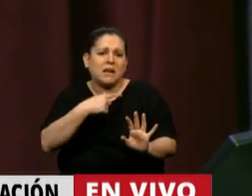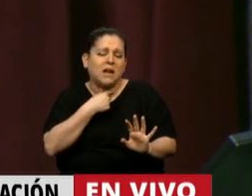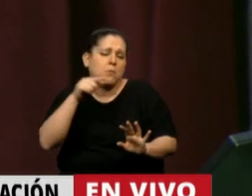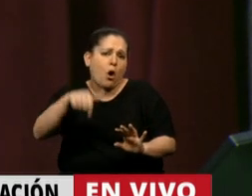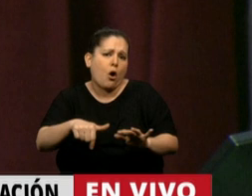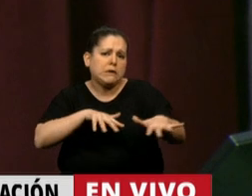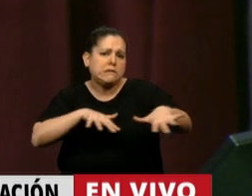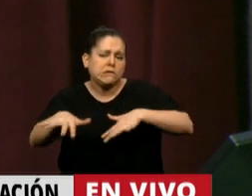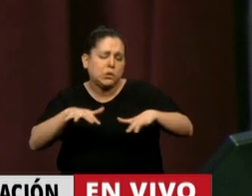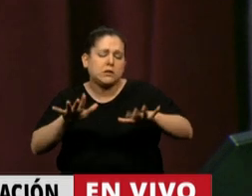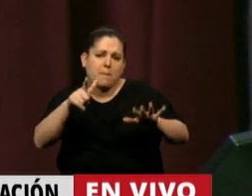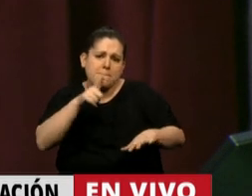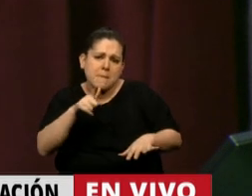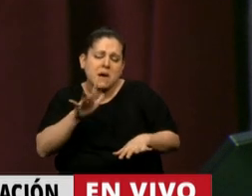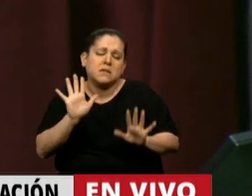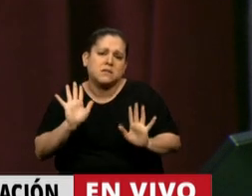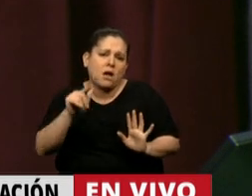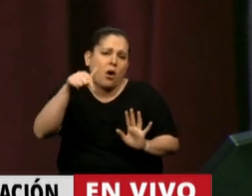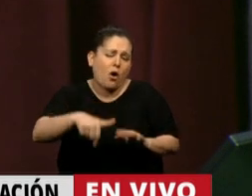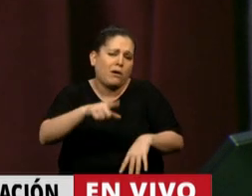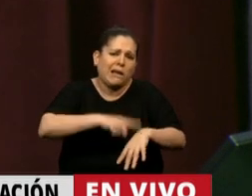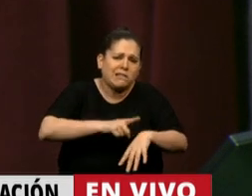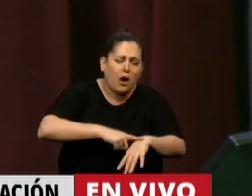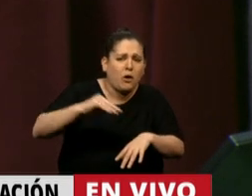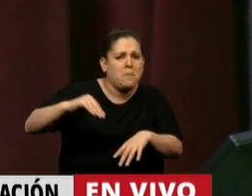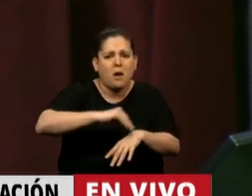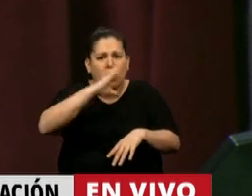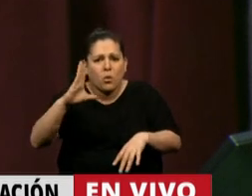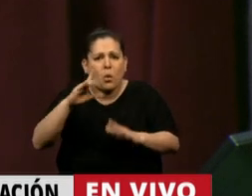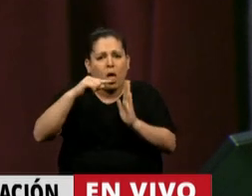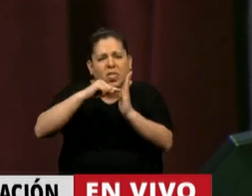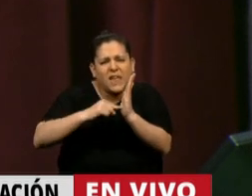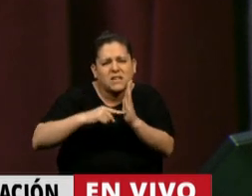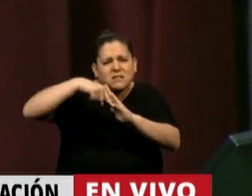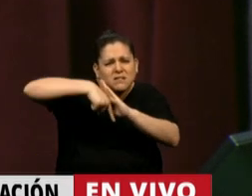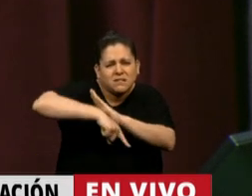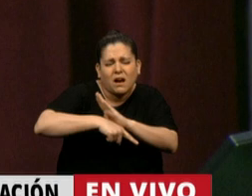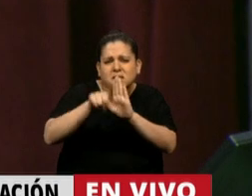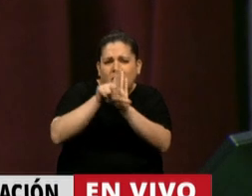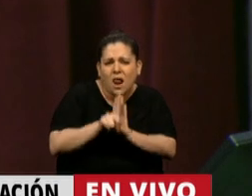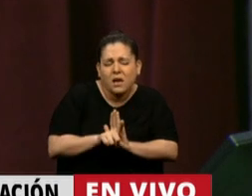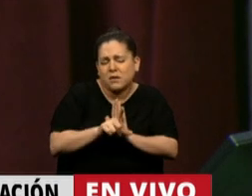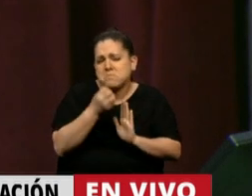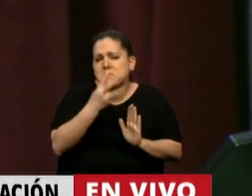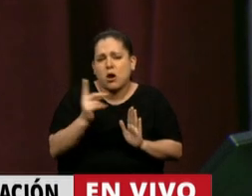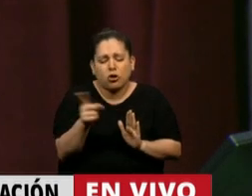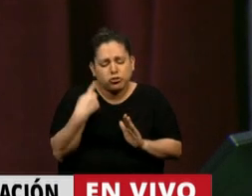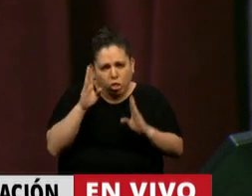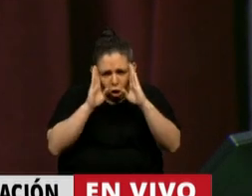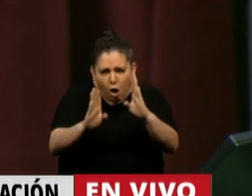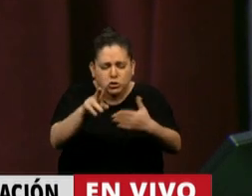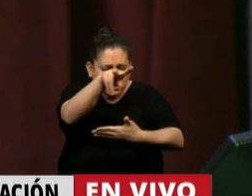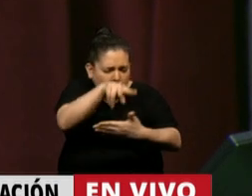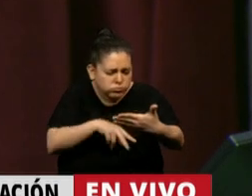en el día de hoy creo que esta hora y los detalles de este tipo de leyes requieren que todos tengamos la concentración